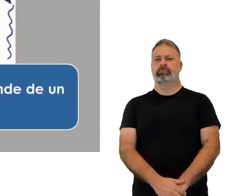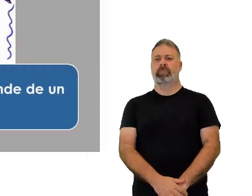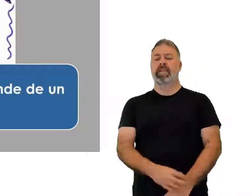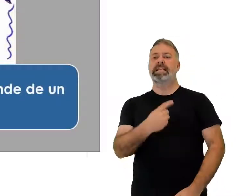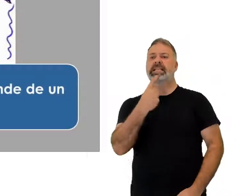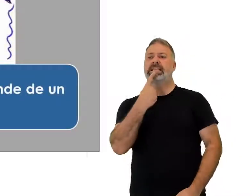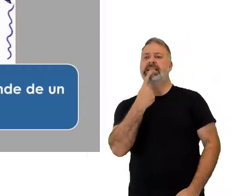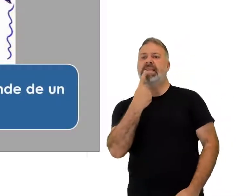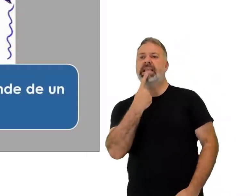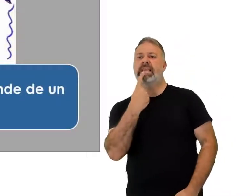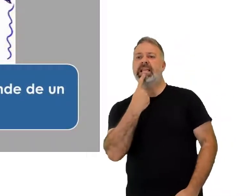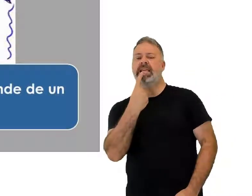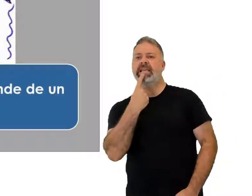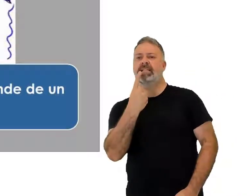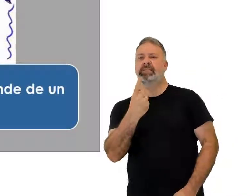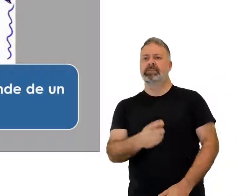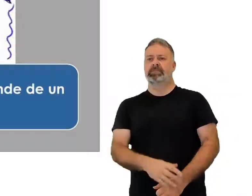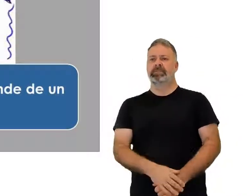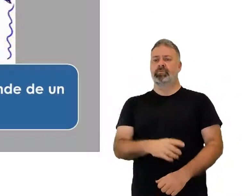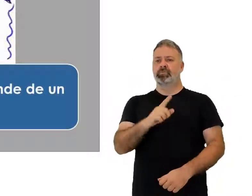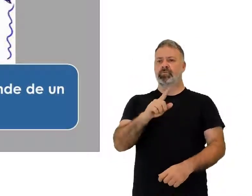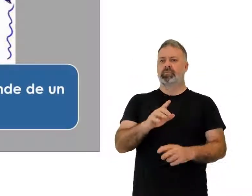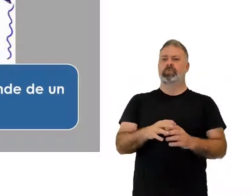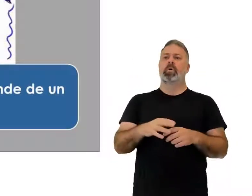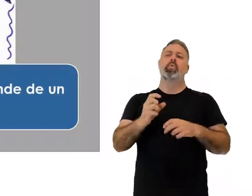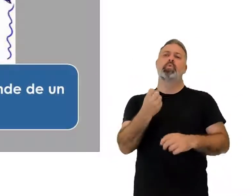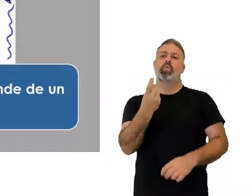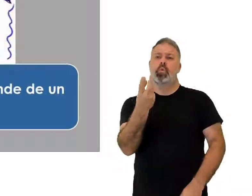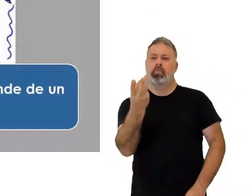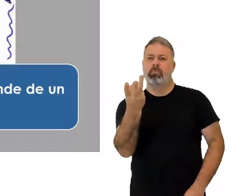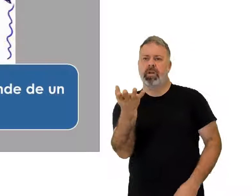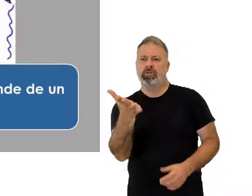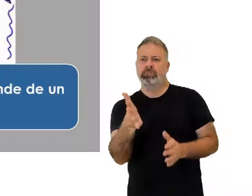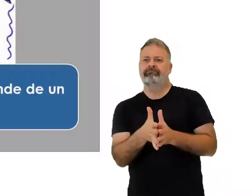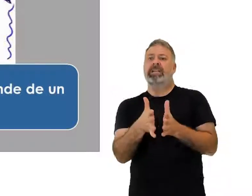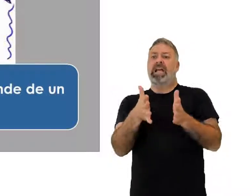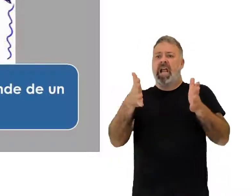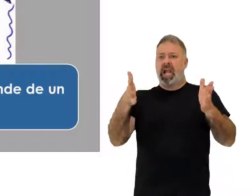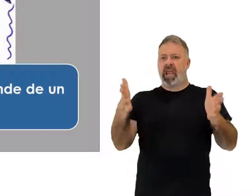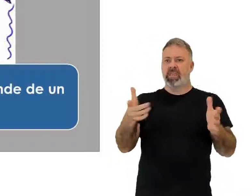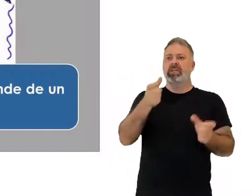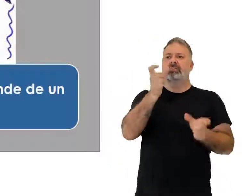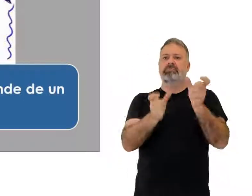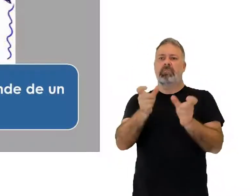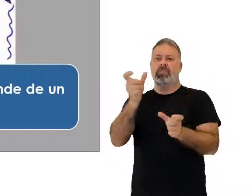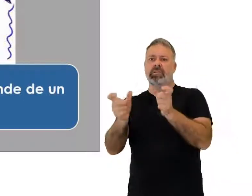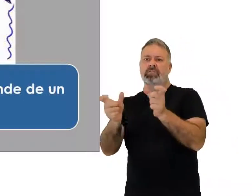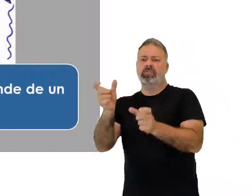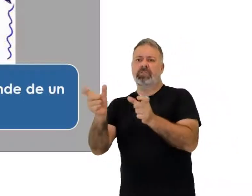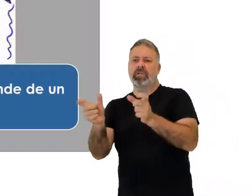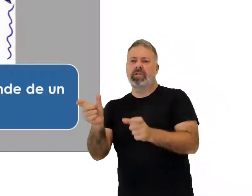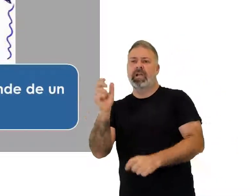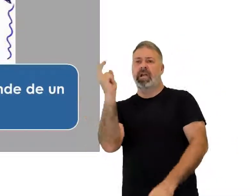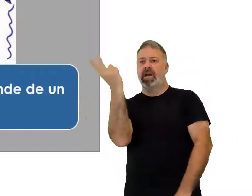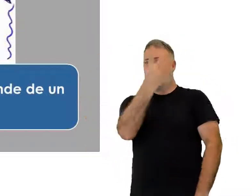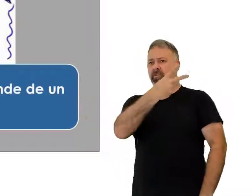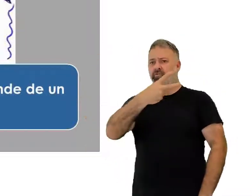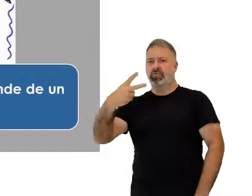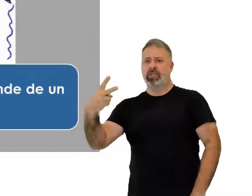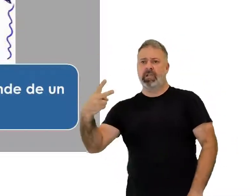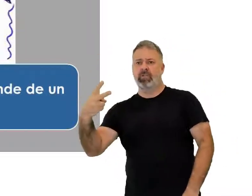Se dice que un número bastante grande de personas constituye una